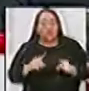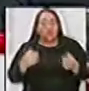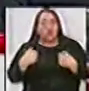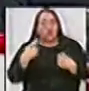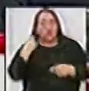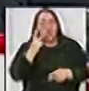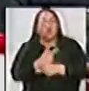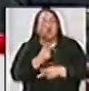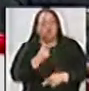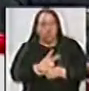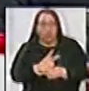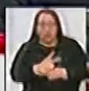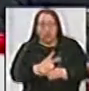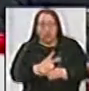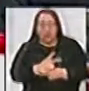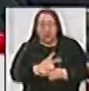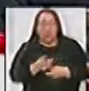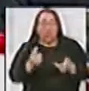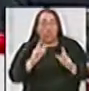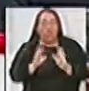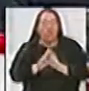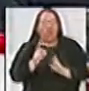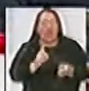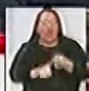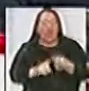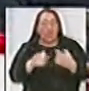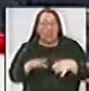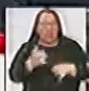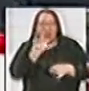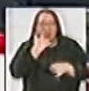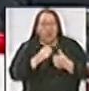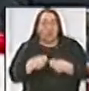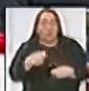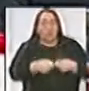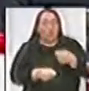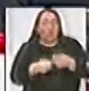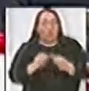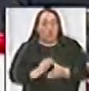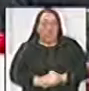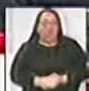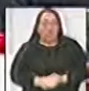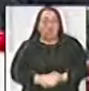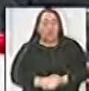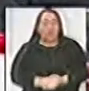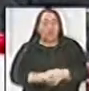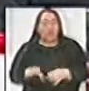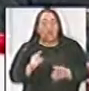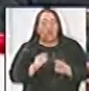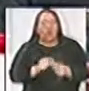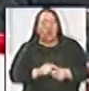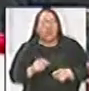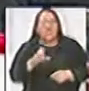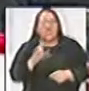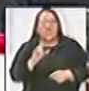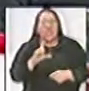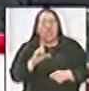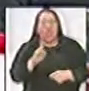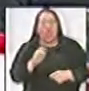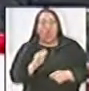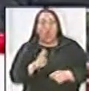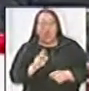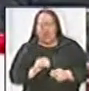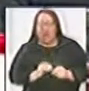tener cuidado en caer en algo que ha estado ocurriendo con la inversión pública, y es que se hace un tramo de ciclovía, se